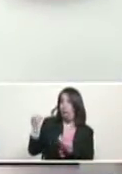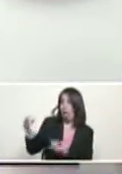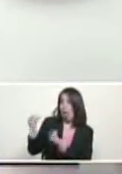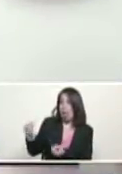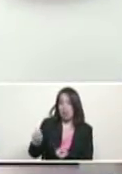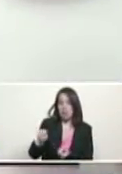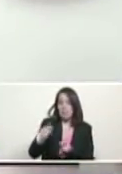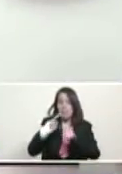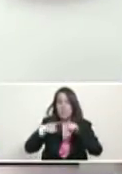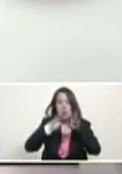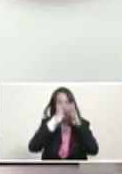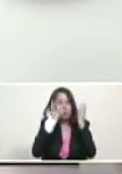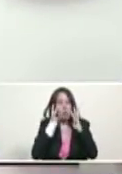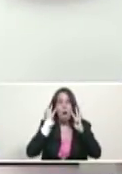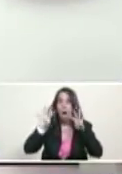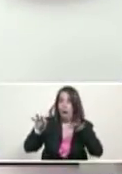ojos.